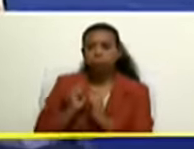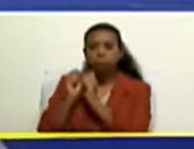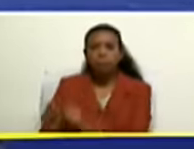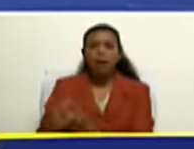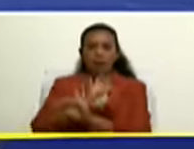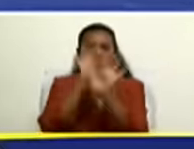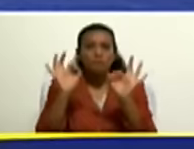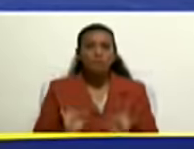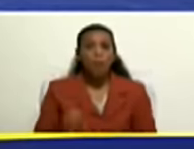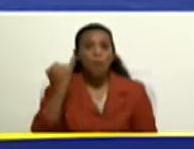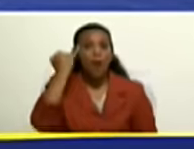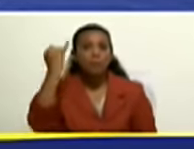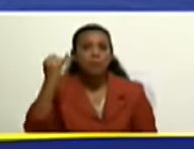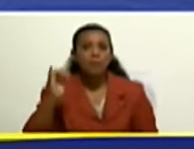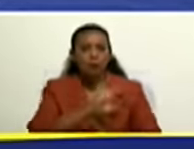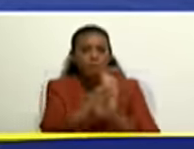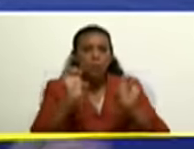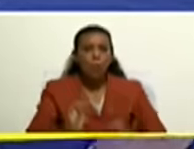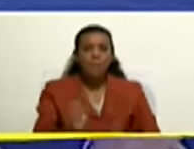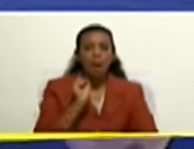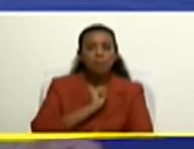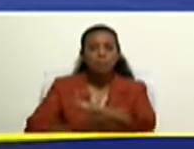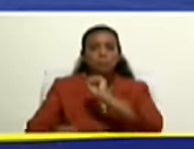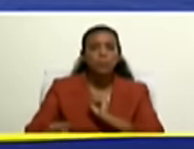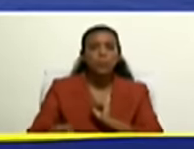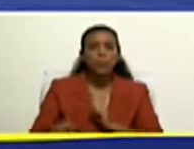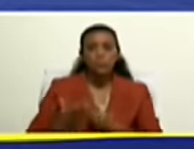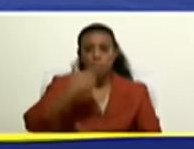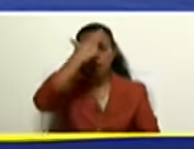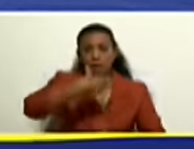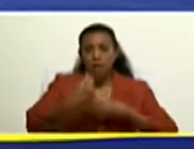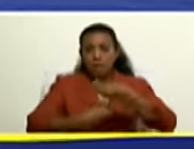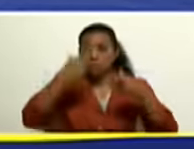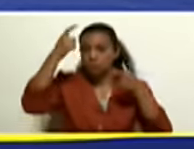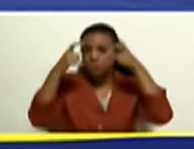una de las más brillantes y contundentes de todos los periodos.